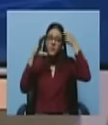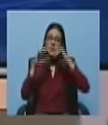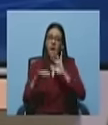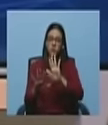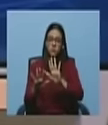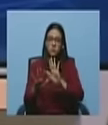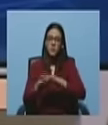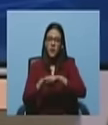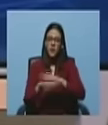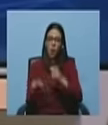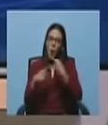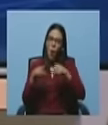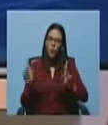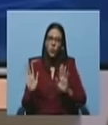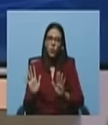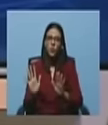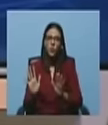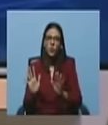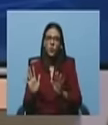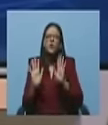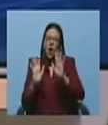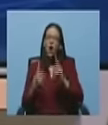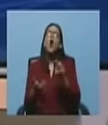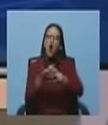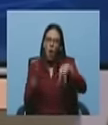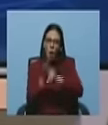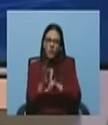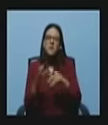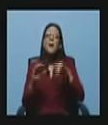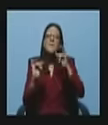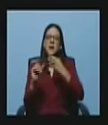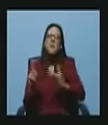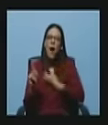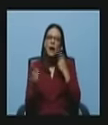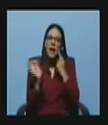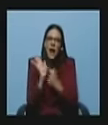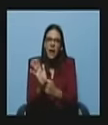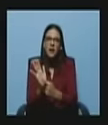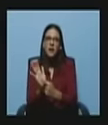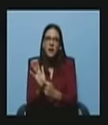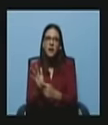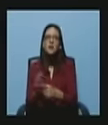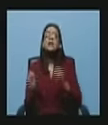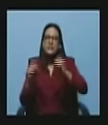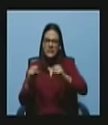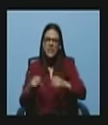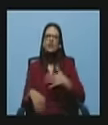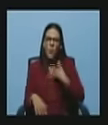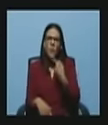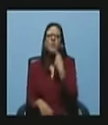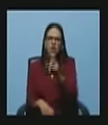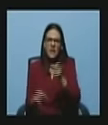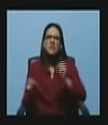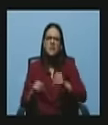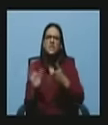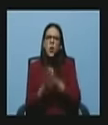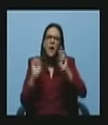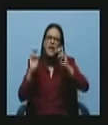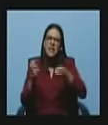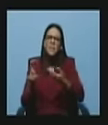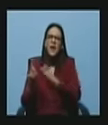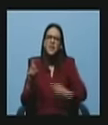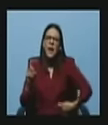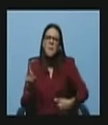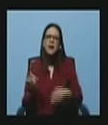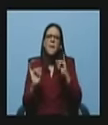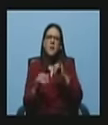ese no es el alcalde. Vamos a comenzar con el video del alcalde. Yo sí puedo decir que en el tema de los presidentes de la